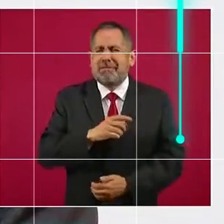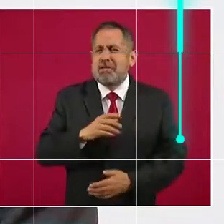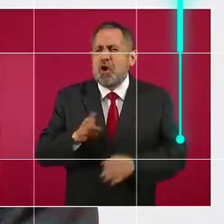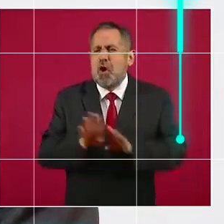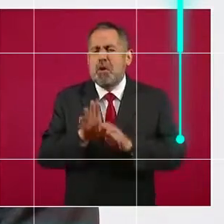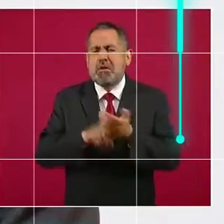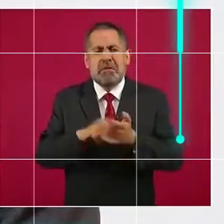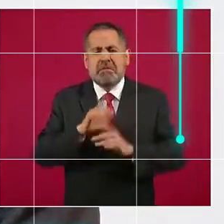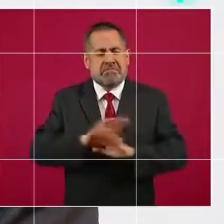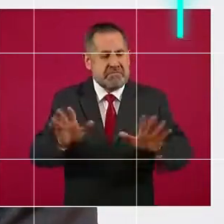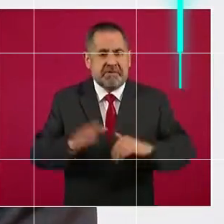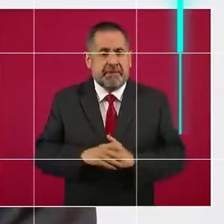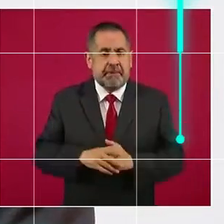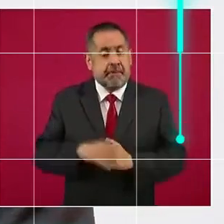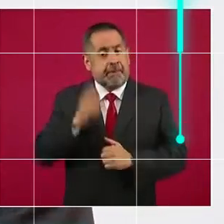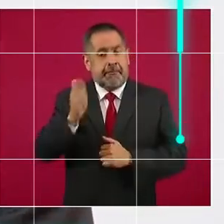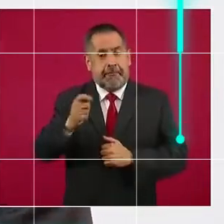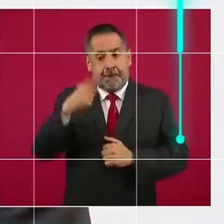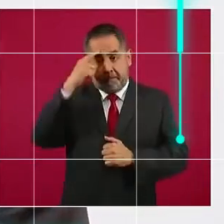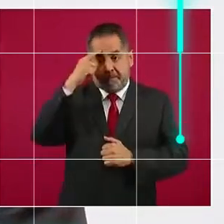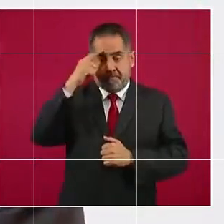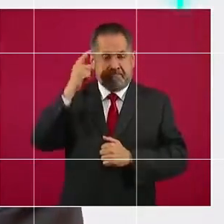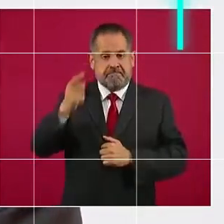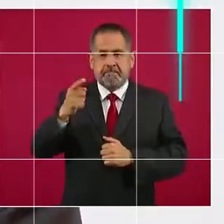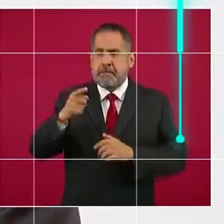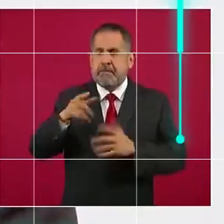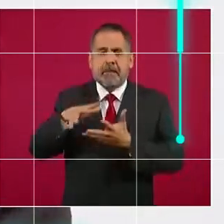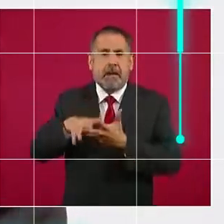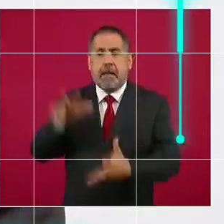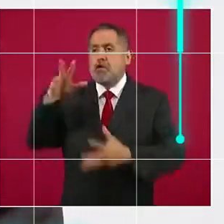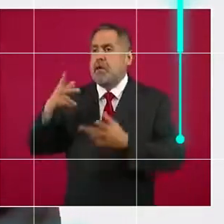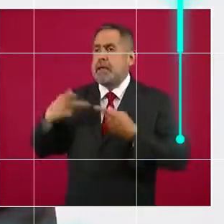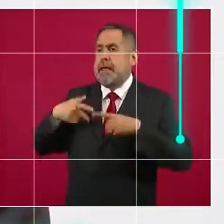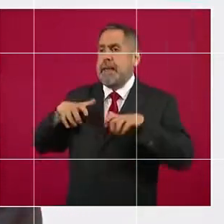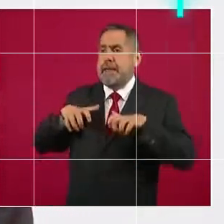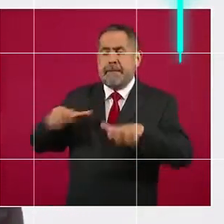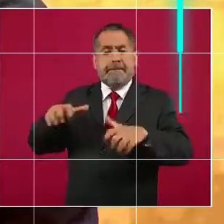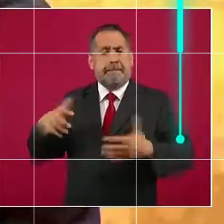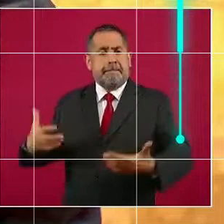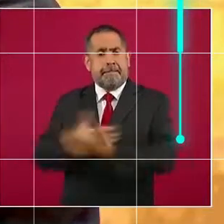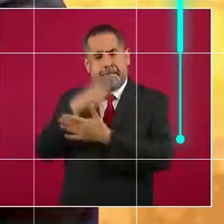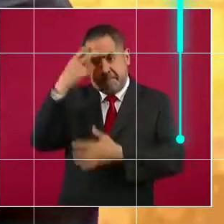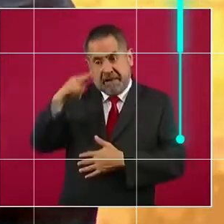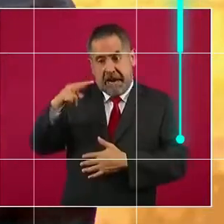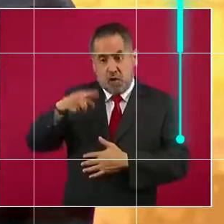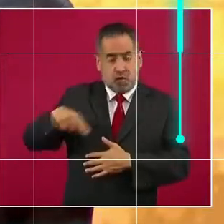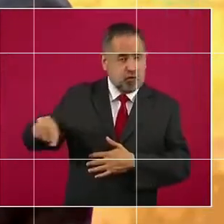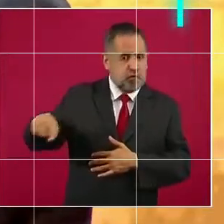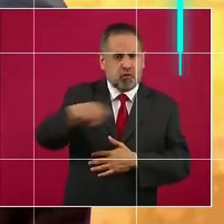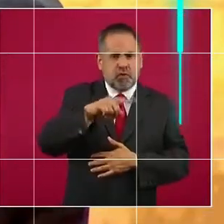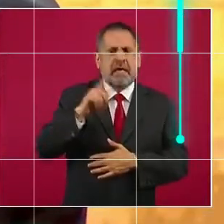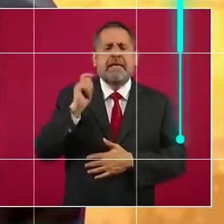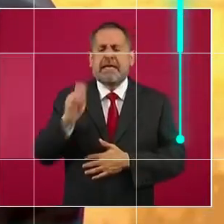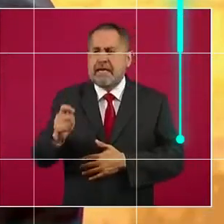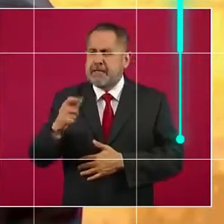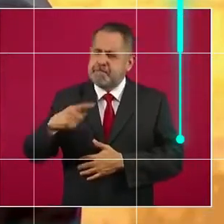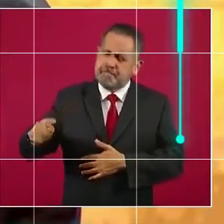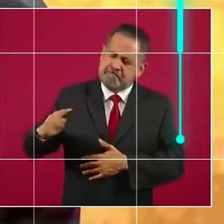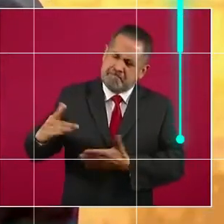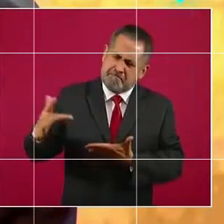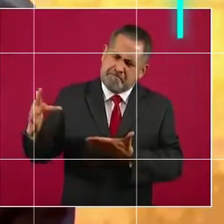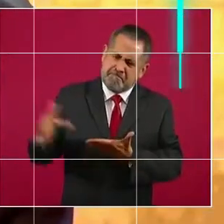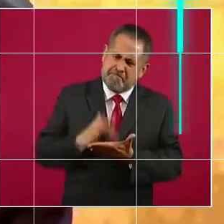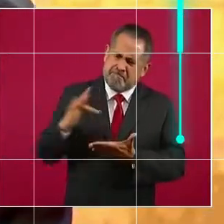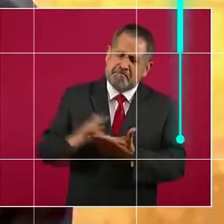político. Sin embargo, la mayoría de los mexicanos está respaldando